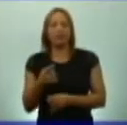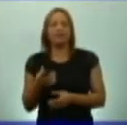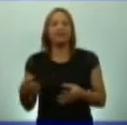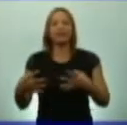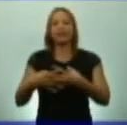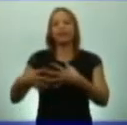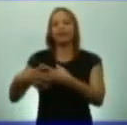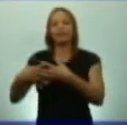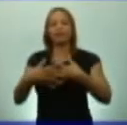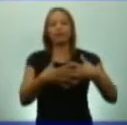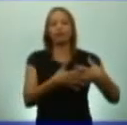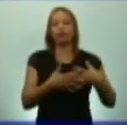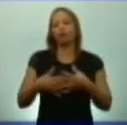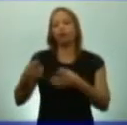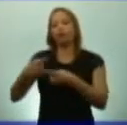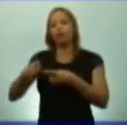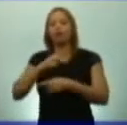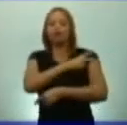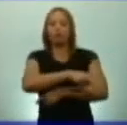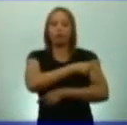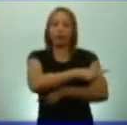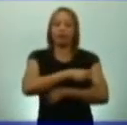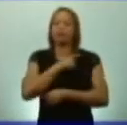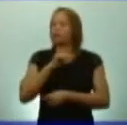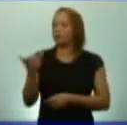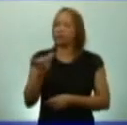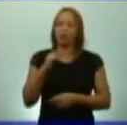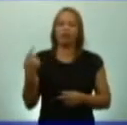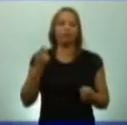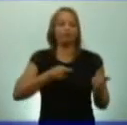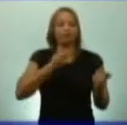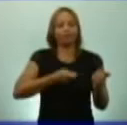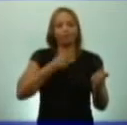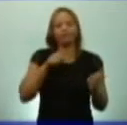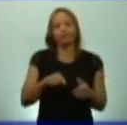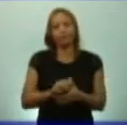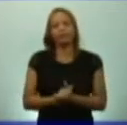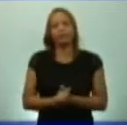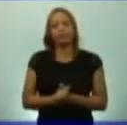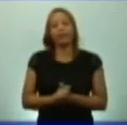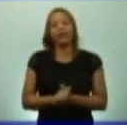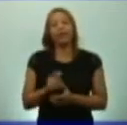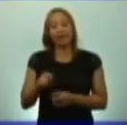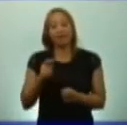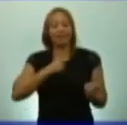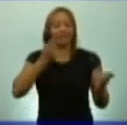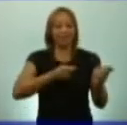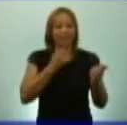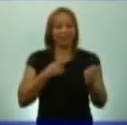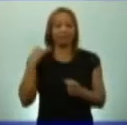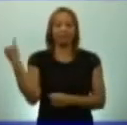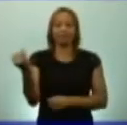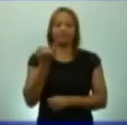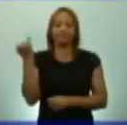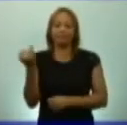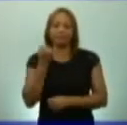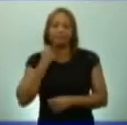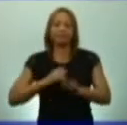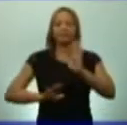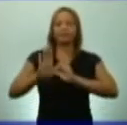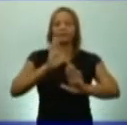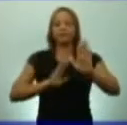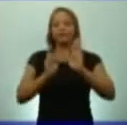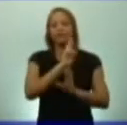otros países también fuimos agredidos. En esas batallas internacionales en defensa de